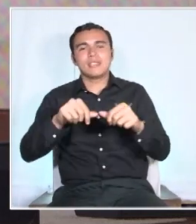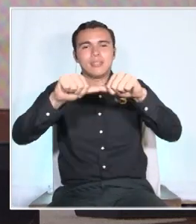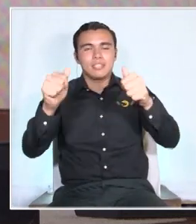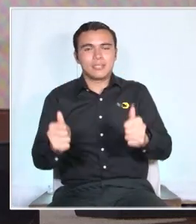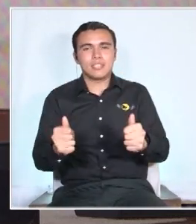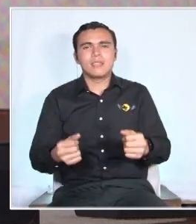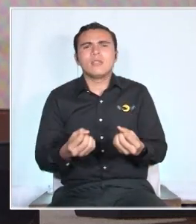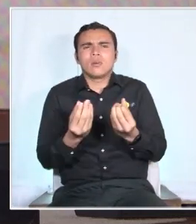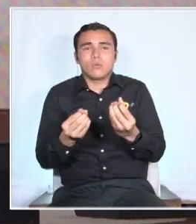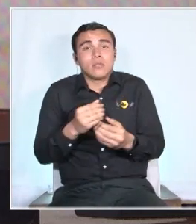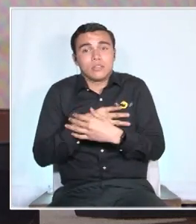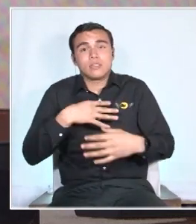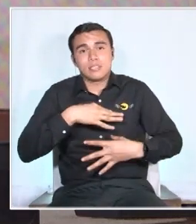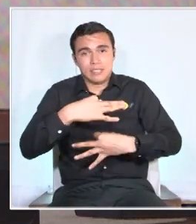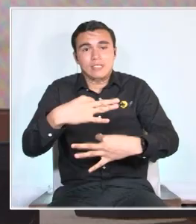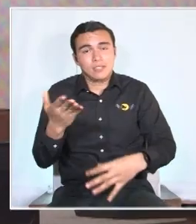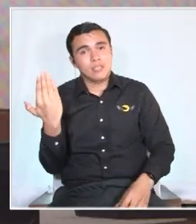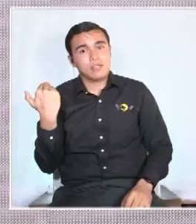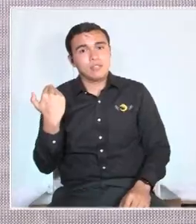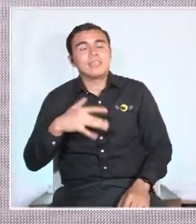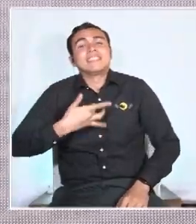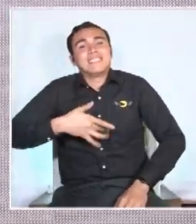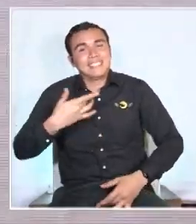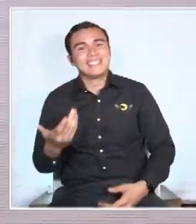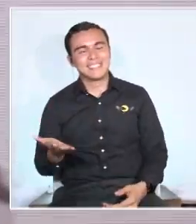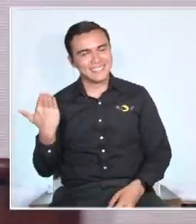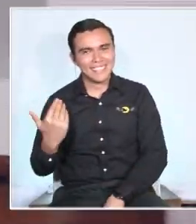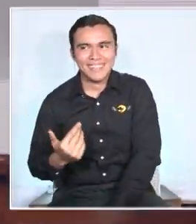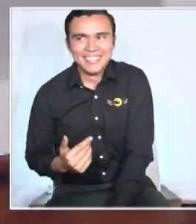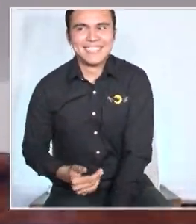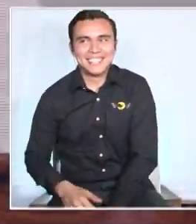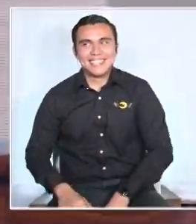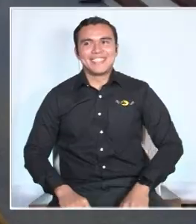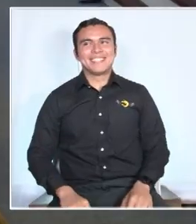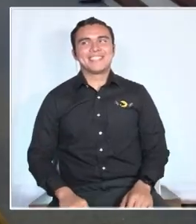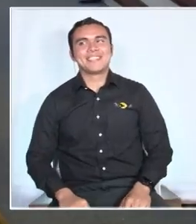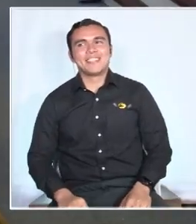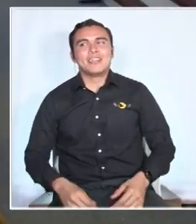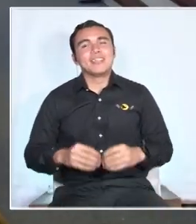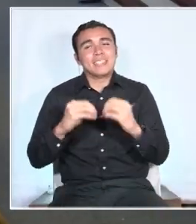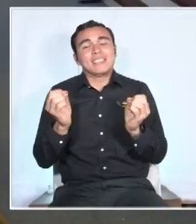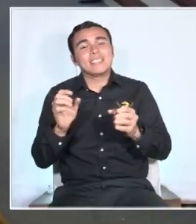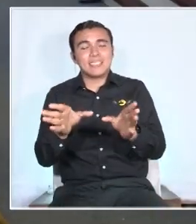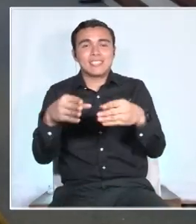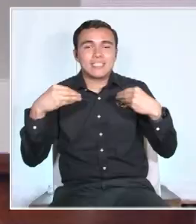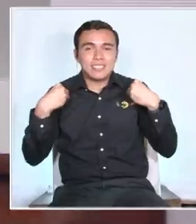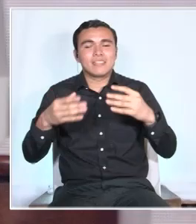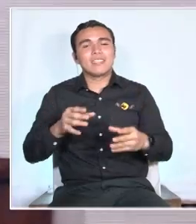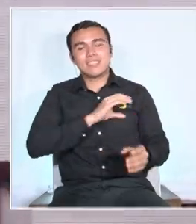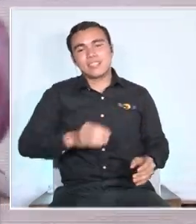Amén. ¿Cuántos lo sintieron? Wow, si usted no sintió nada, usted tiene que correr al altar para aceptar a Cristo en este